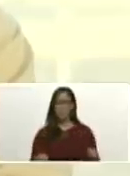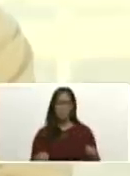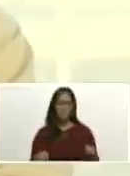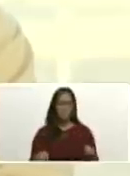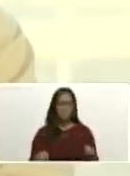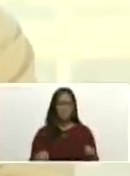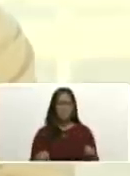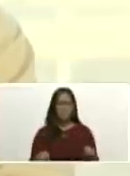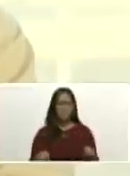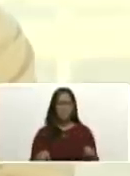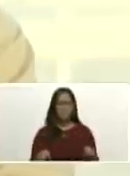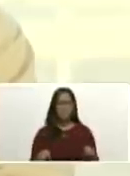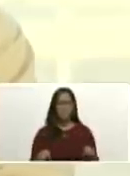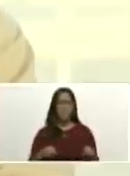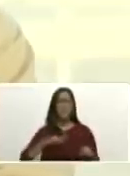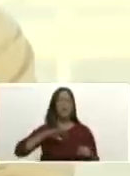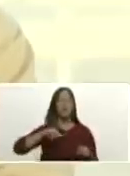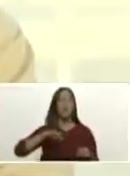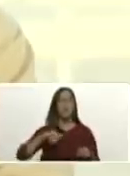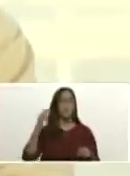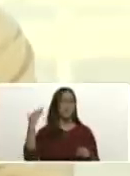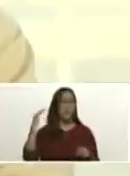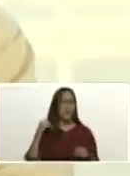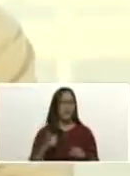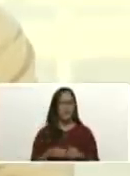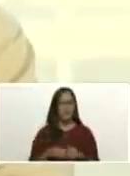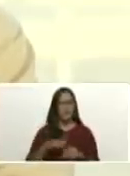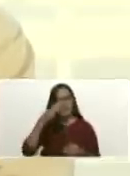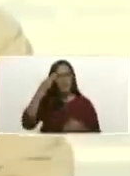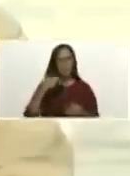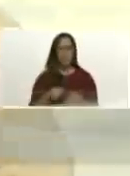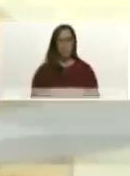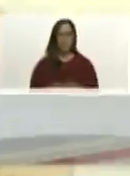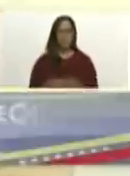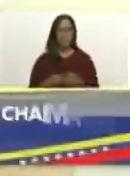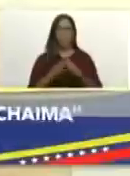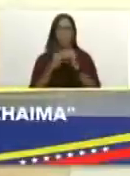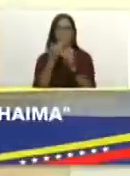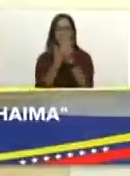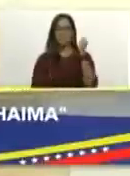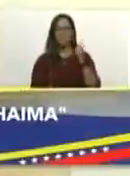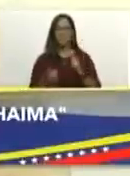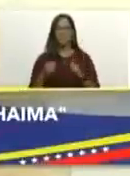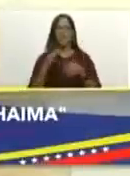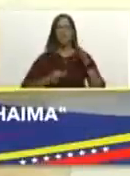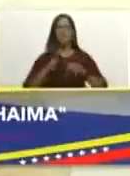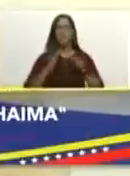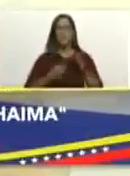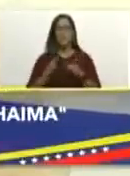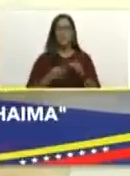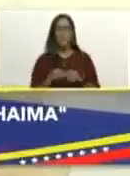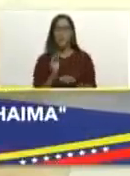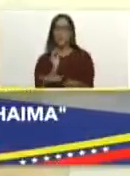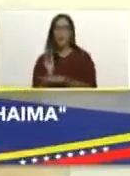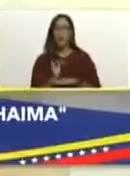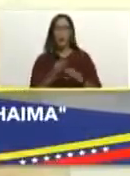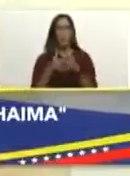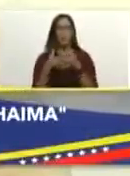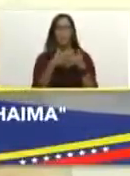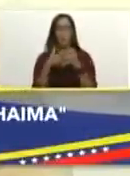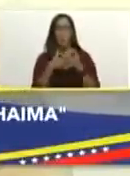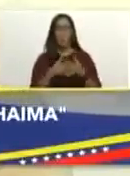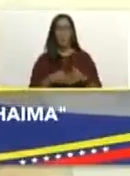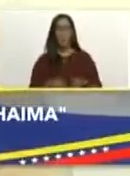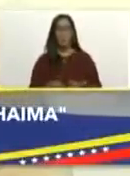Terminaron siendo los corruptos de la época, bandidos. Casi todos están prófugos de la justicia, protegidos por el imperio